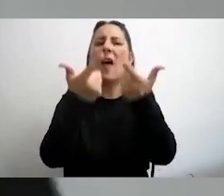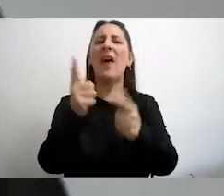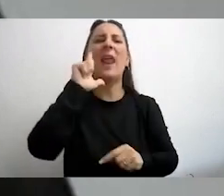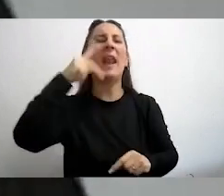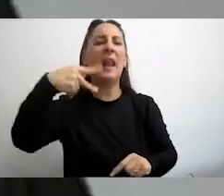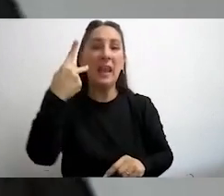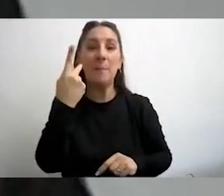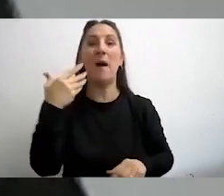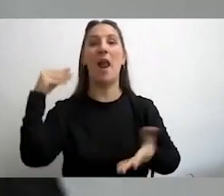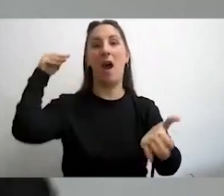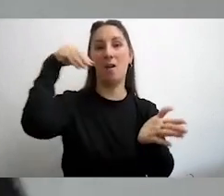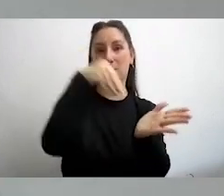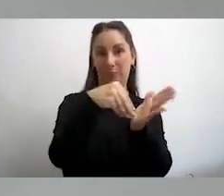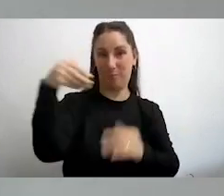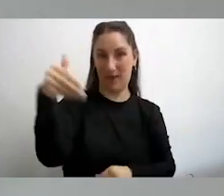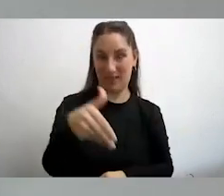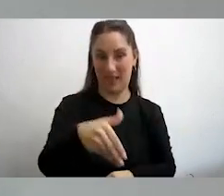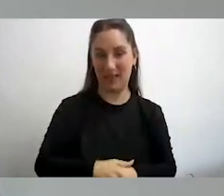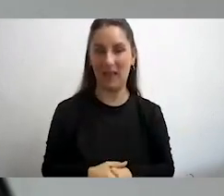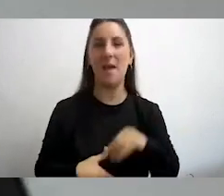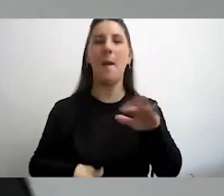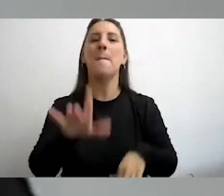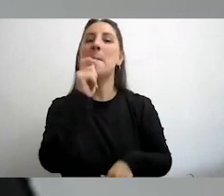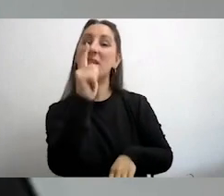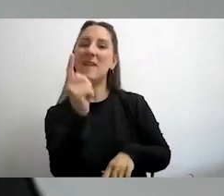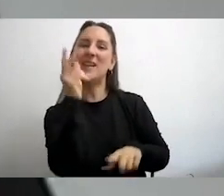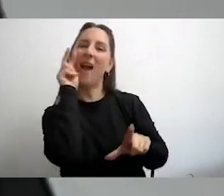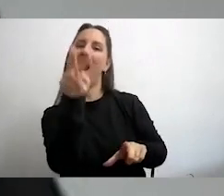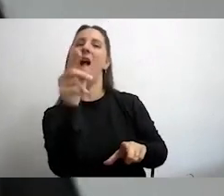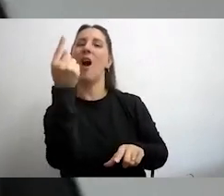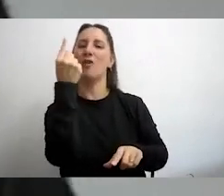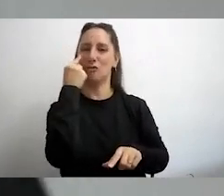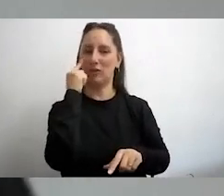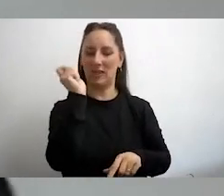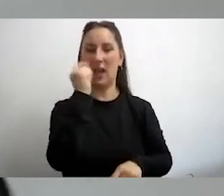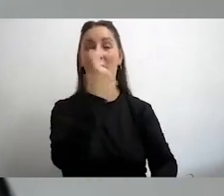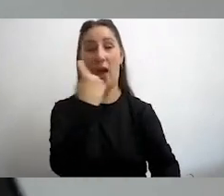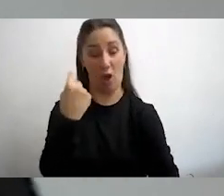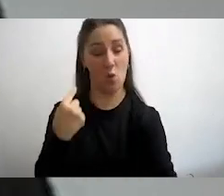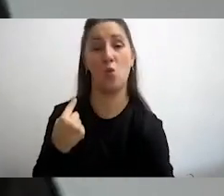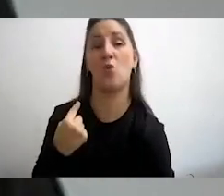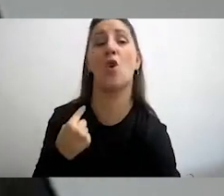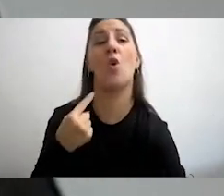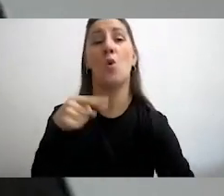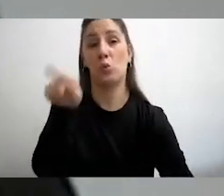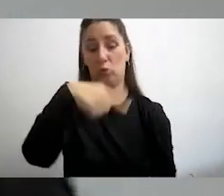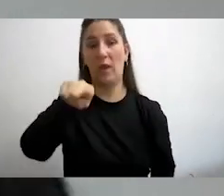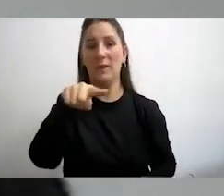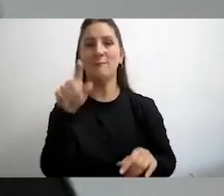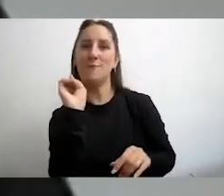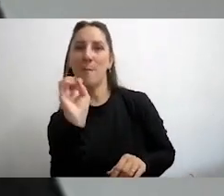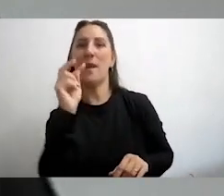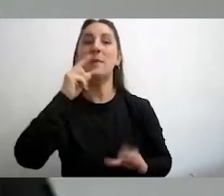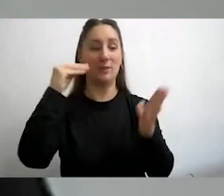presente. Es mucho más fácil el reconocimiento de cada uno si ustedes se ponen su nombre y